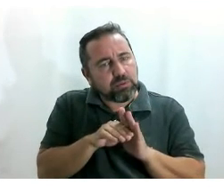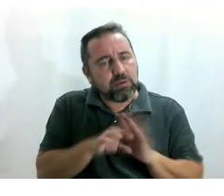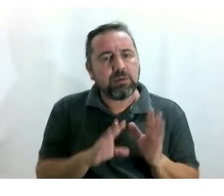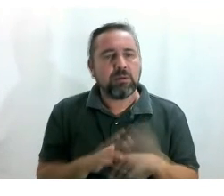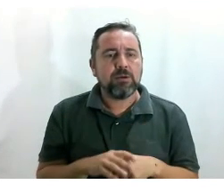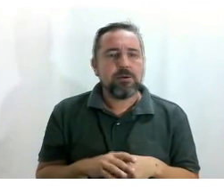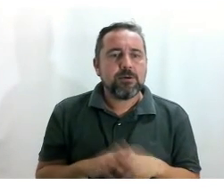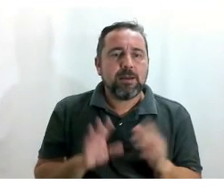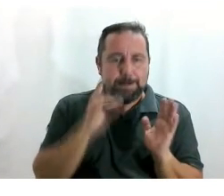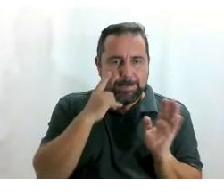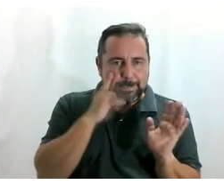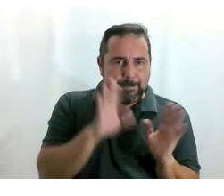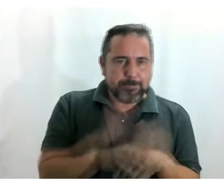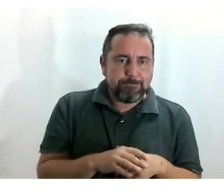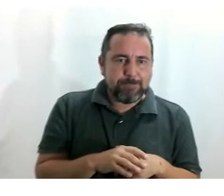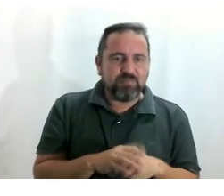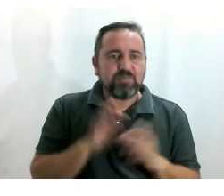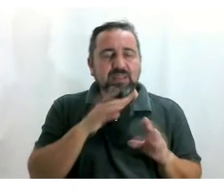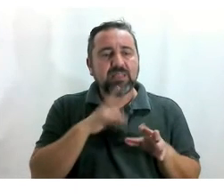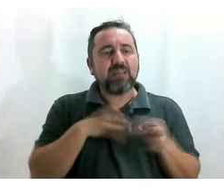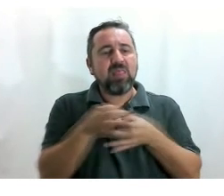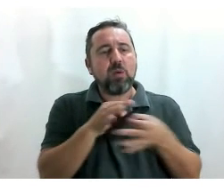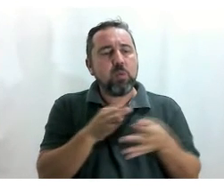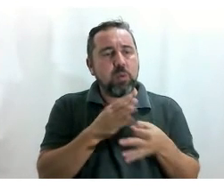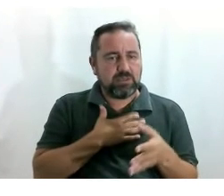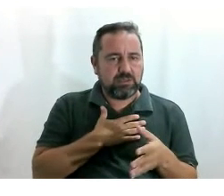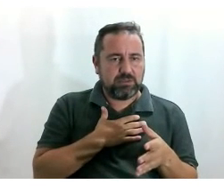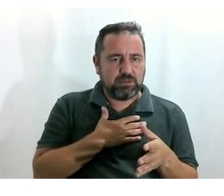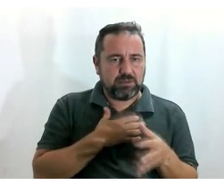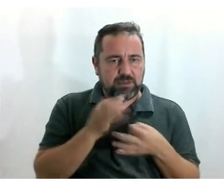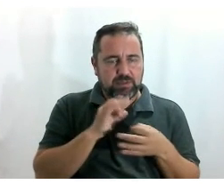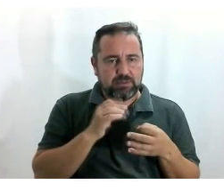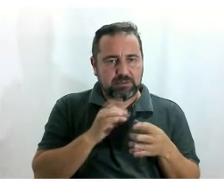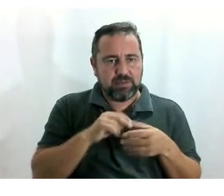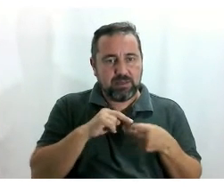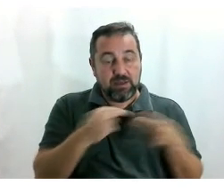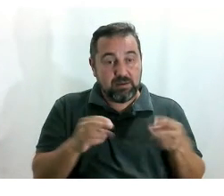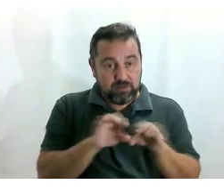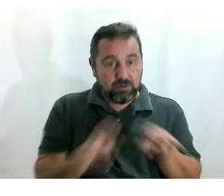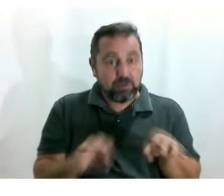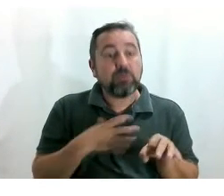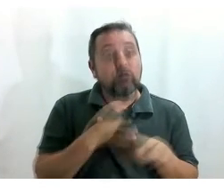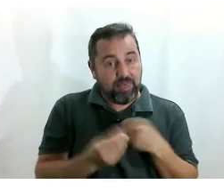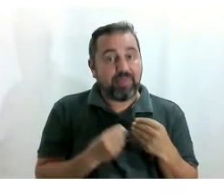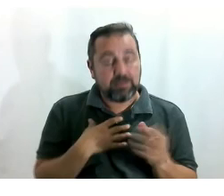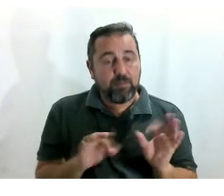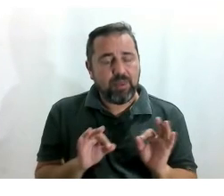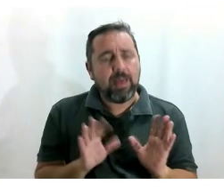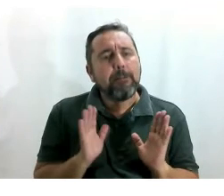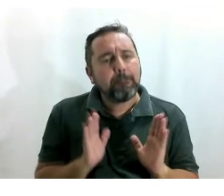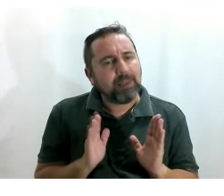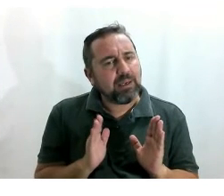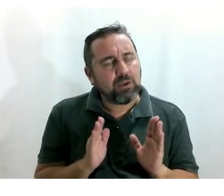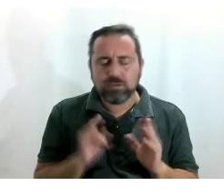Pues vamos a ver. Lo de la conservación de las células embrionarias en eso se puede hacer, pero esto va